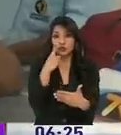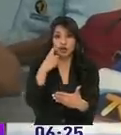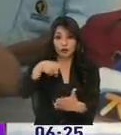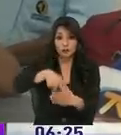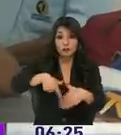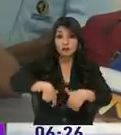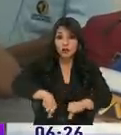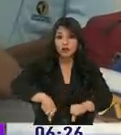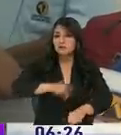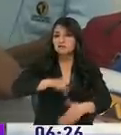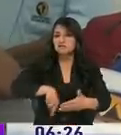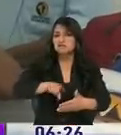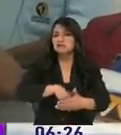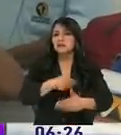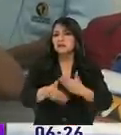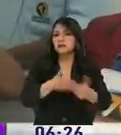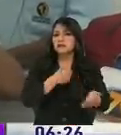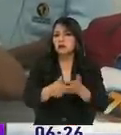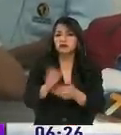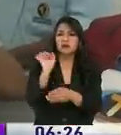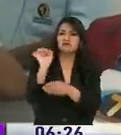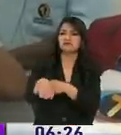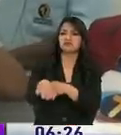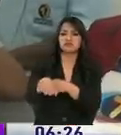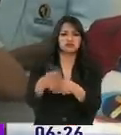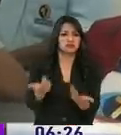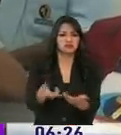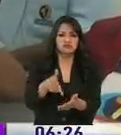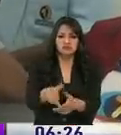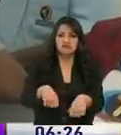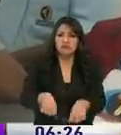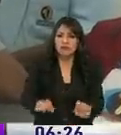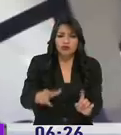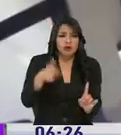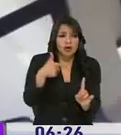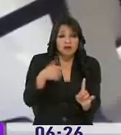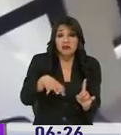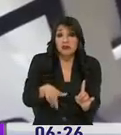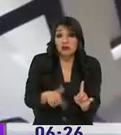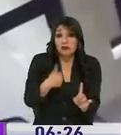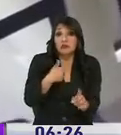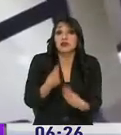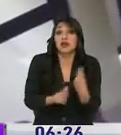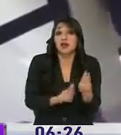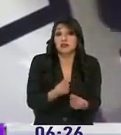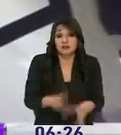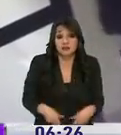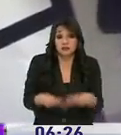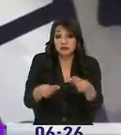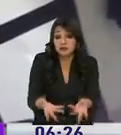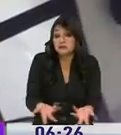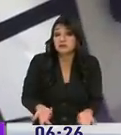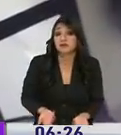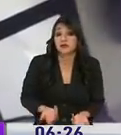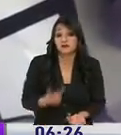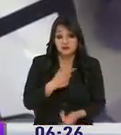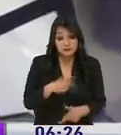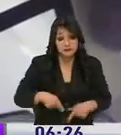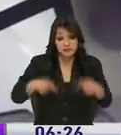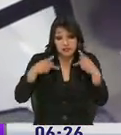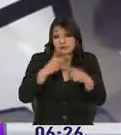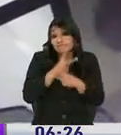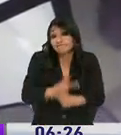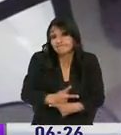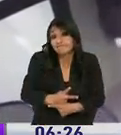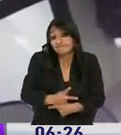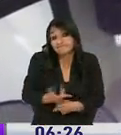moto, se dan la manera de hacerlo y llegan en moto armados y bueno, uno no queda nada más que rendirse ante